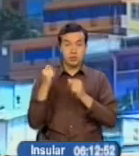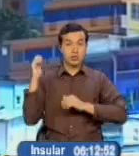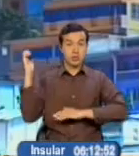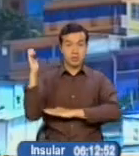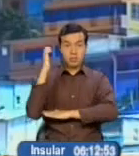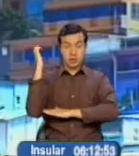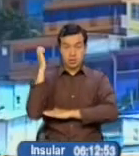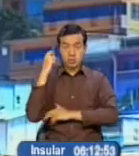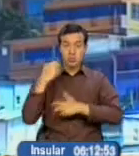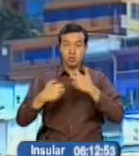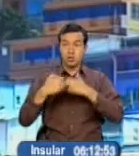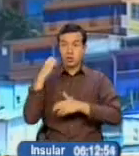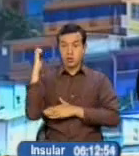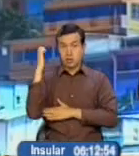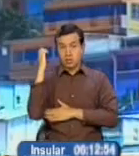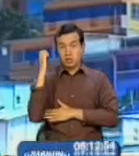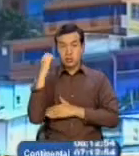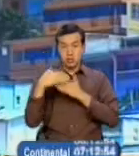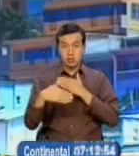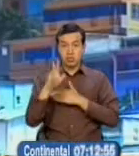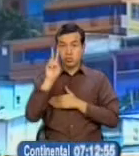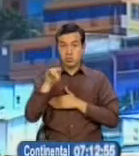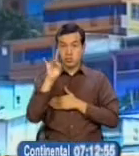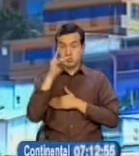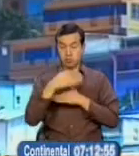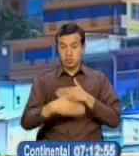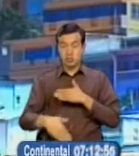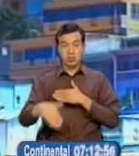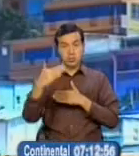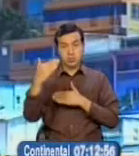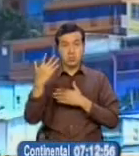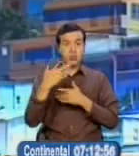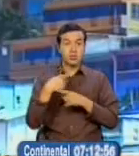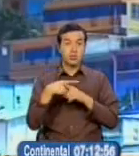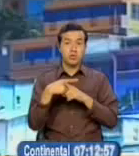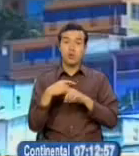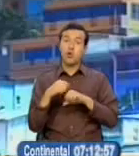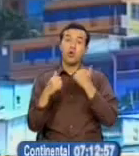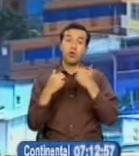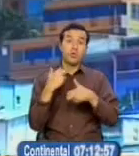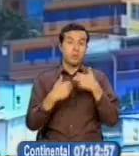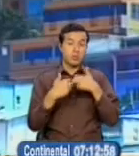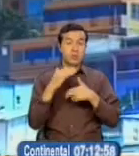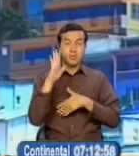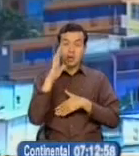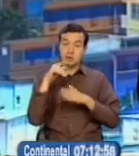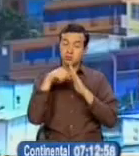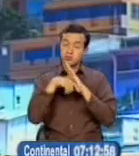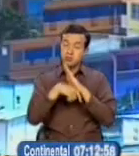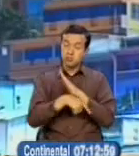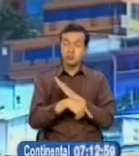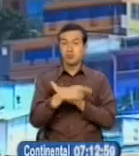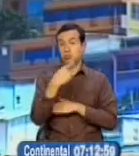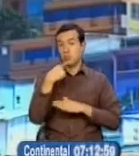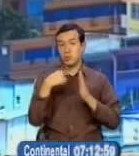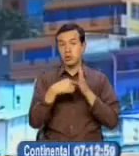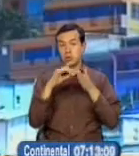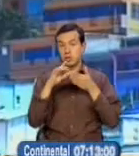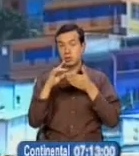emergentes, problemas de emergencia, ¿no? De aquí al 2018. Pero hay otros problemas más de fondo, que son la